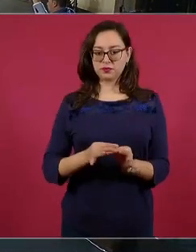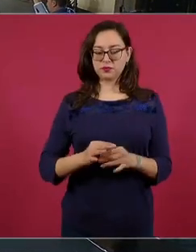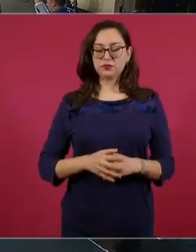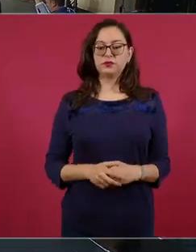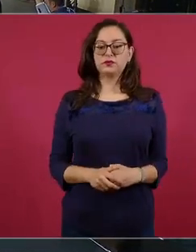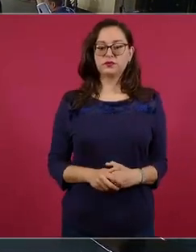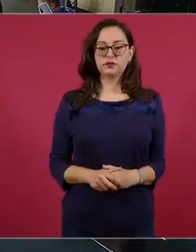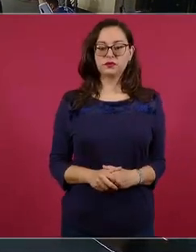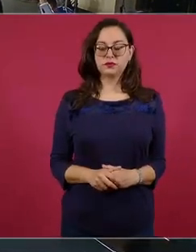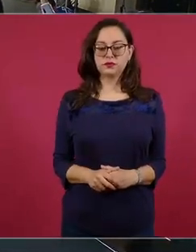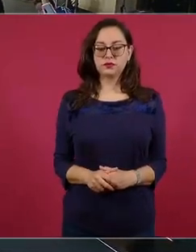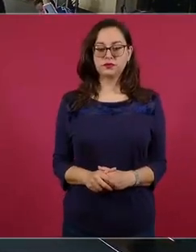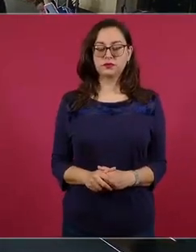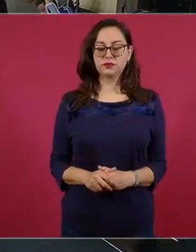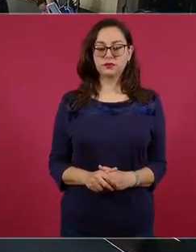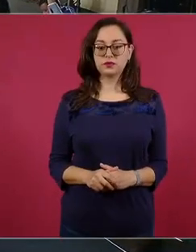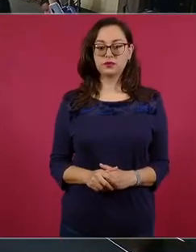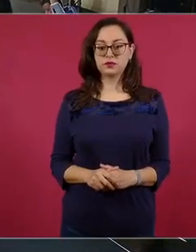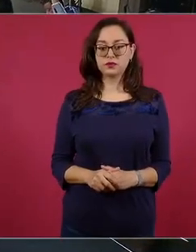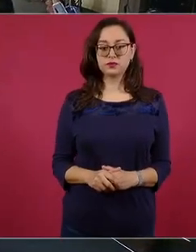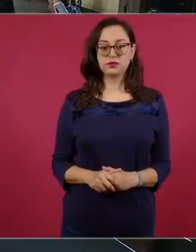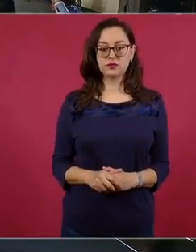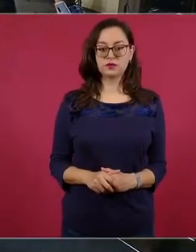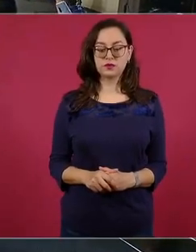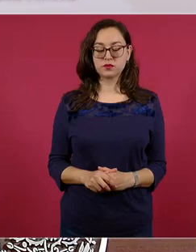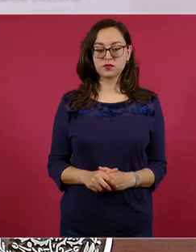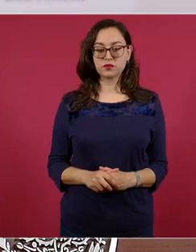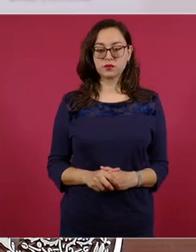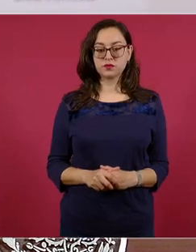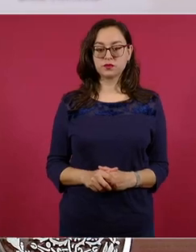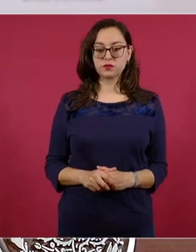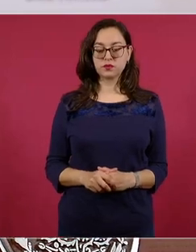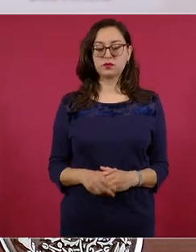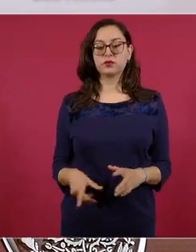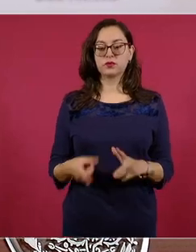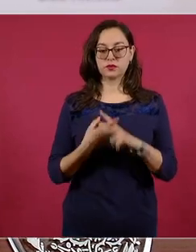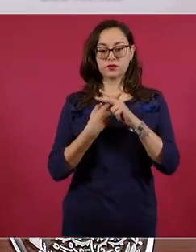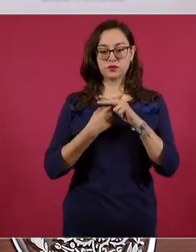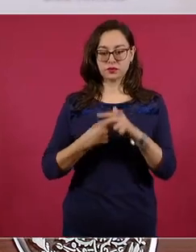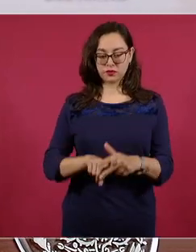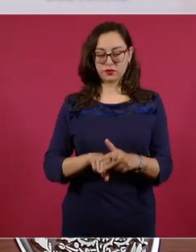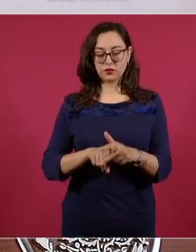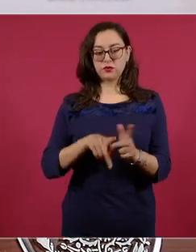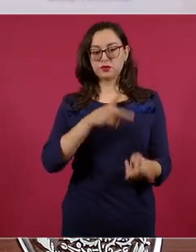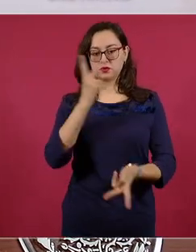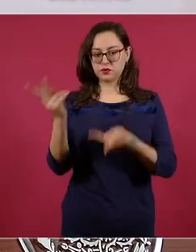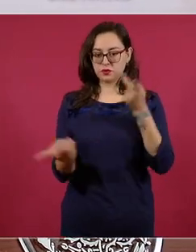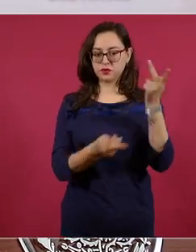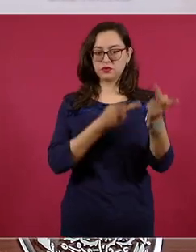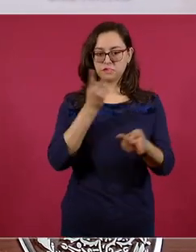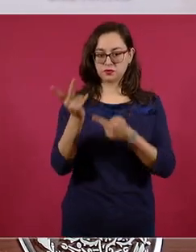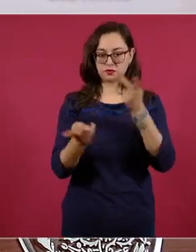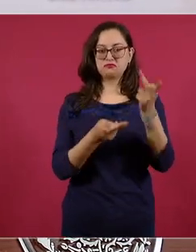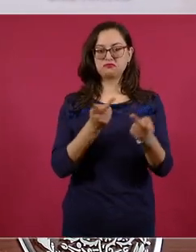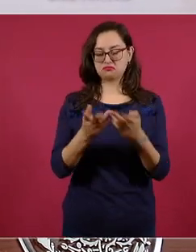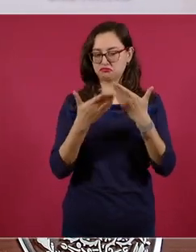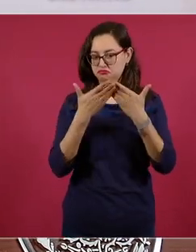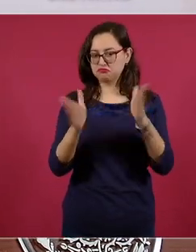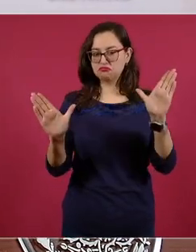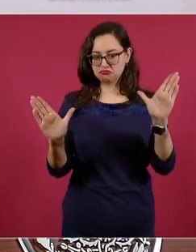Vamos a iniciar con la conferencia en cuanto a